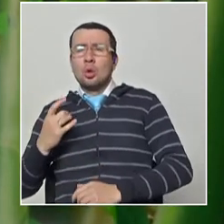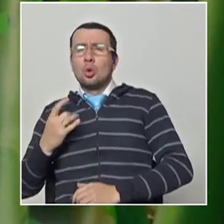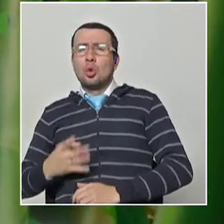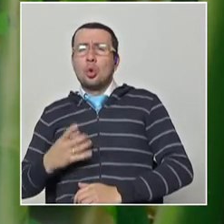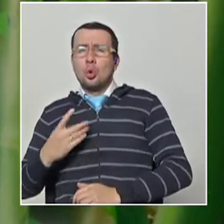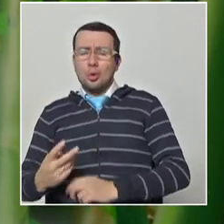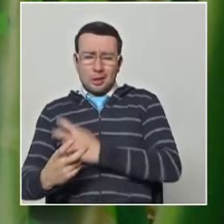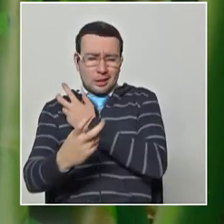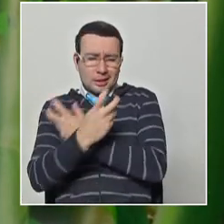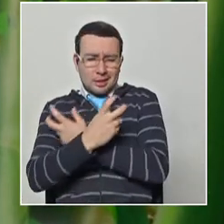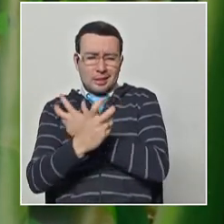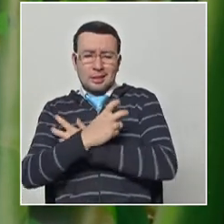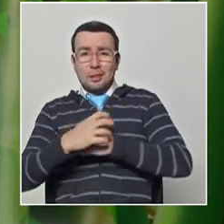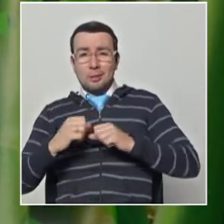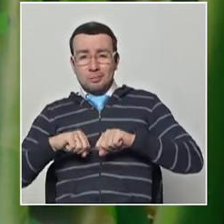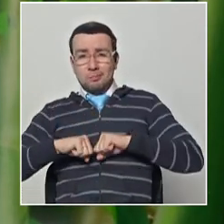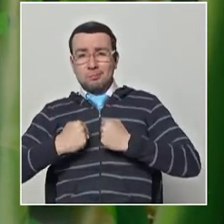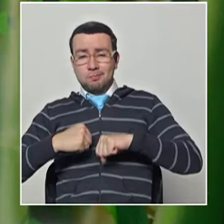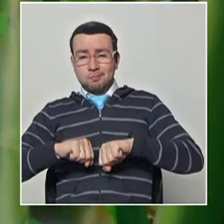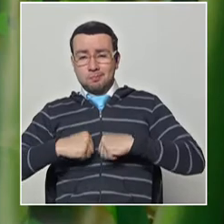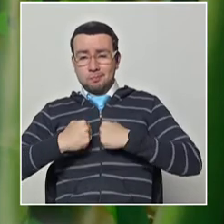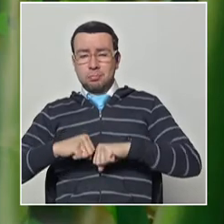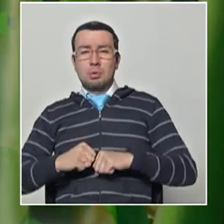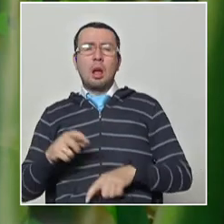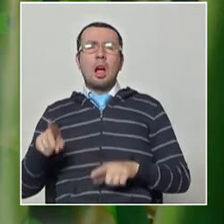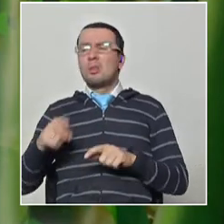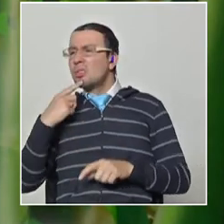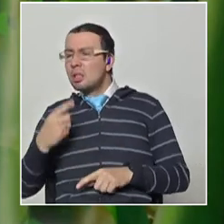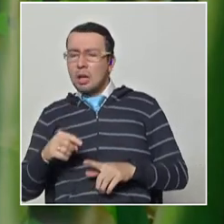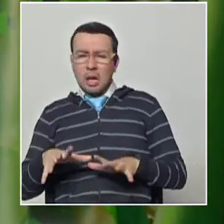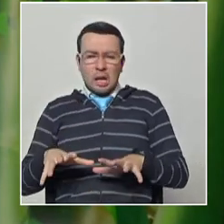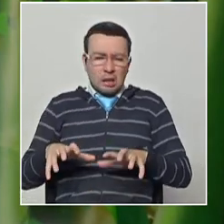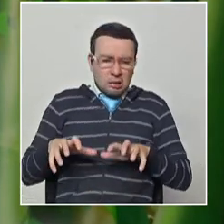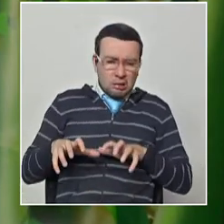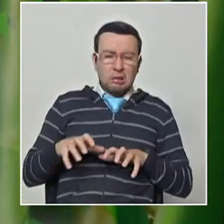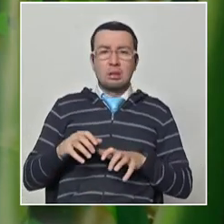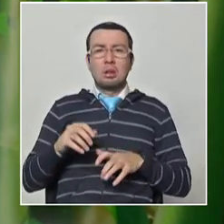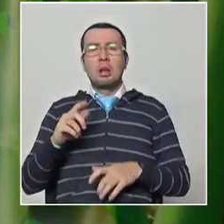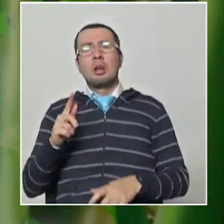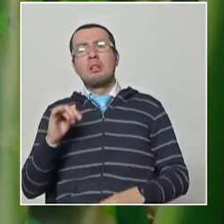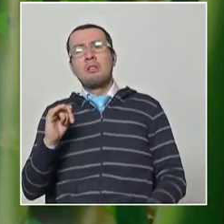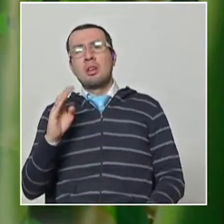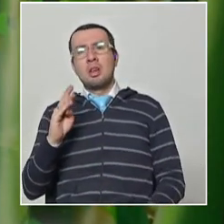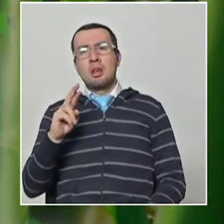osteoarticulares para algunas señoras artritis artrosis fibromialgia